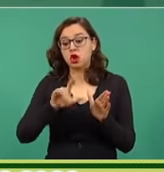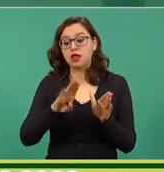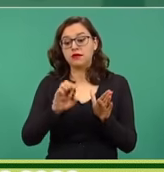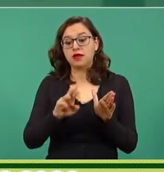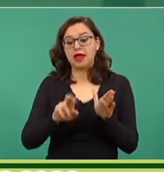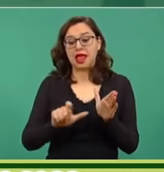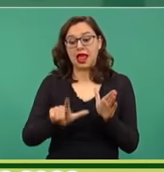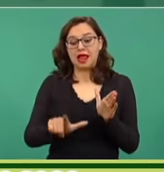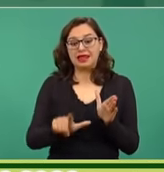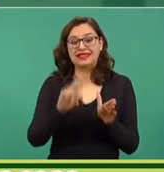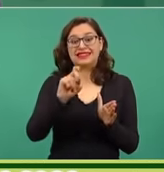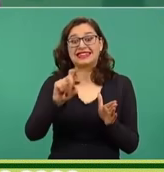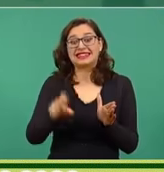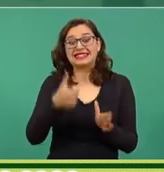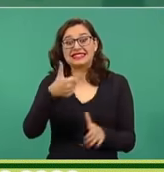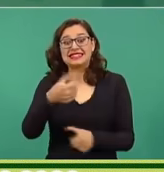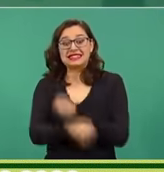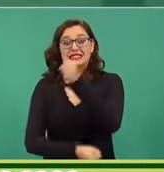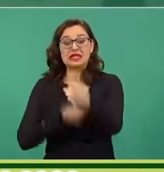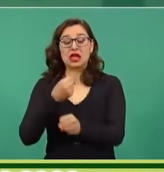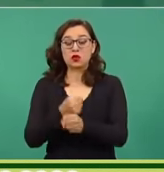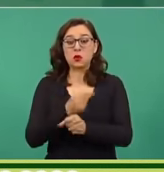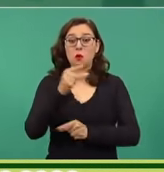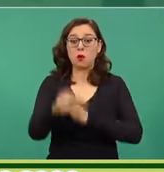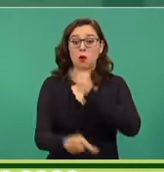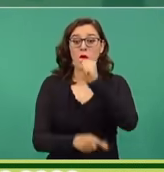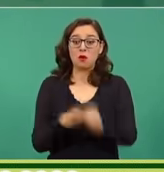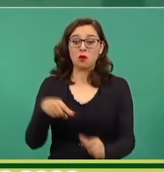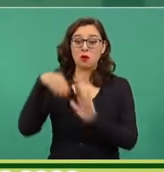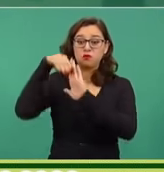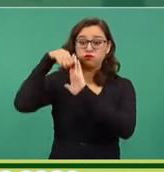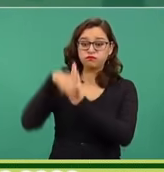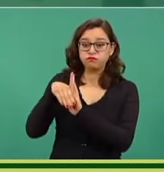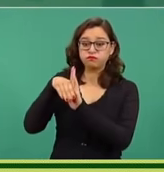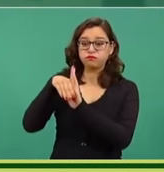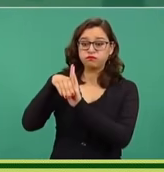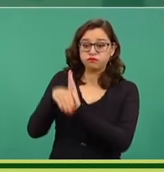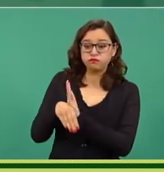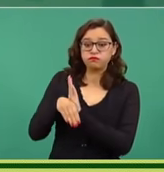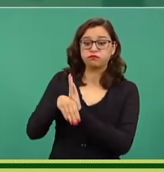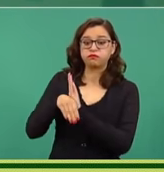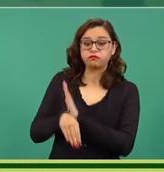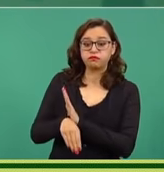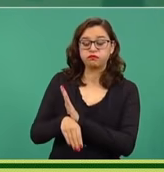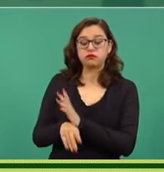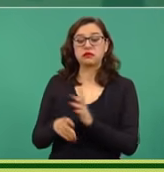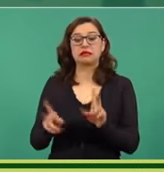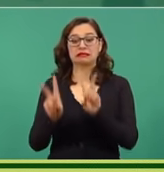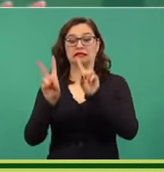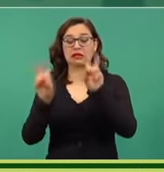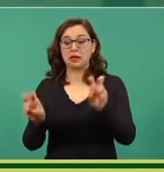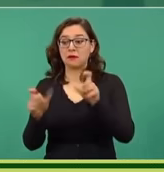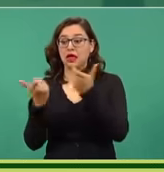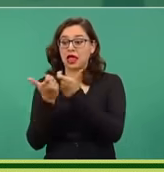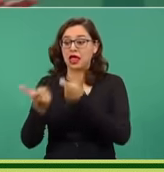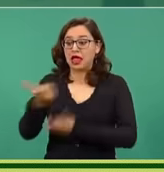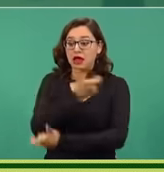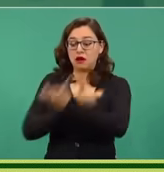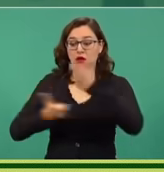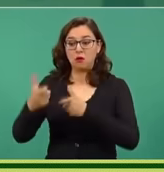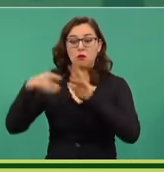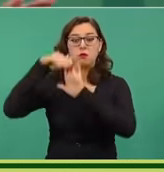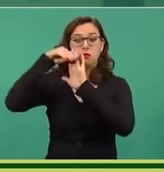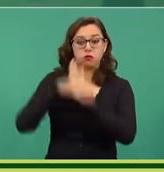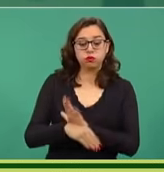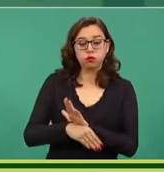y fue un proceso de degradación progresivo porque no sólo afectó lo económico sino lo social lo político